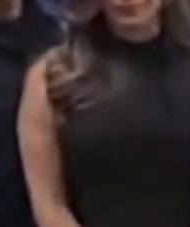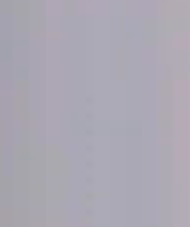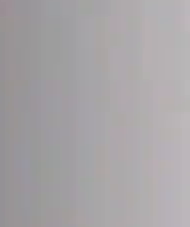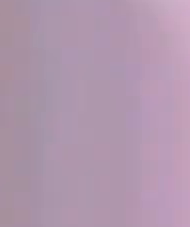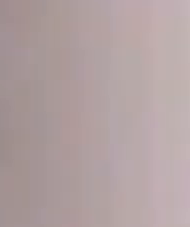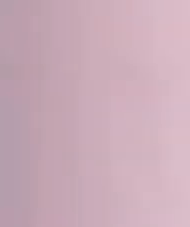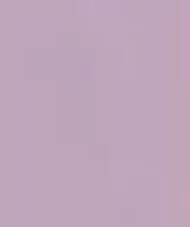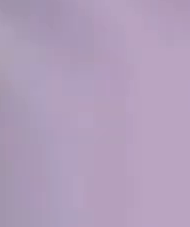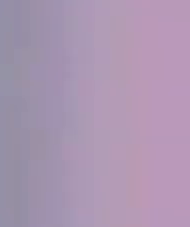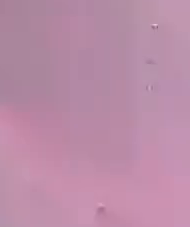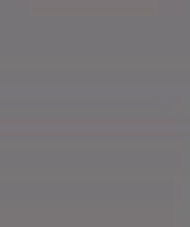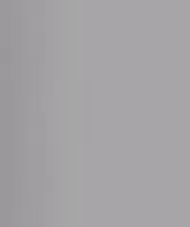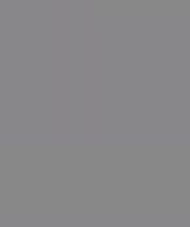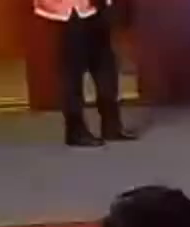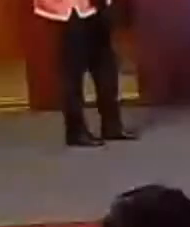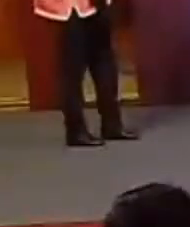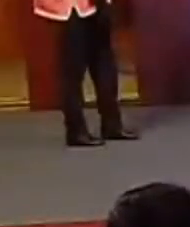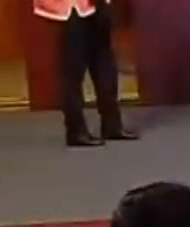Zacatecas.